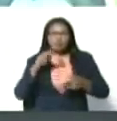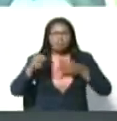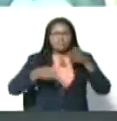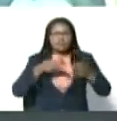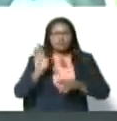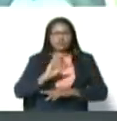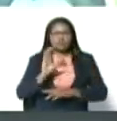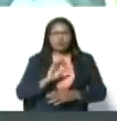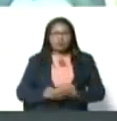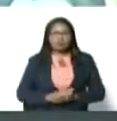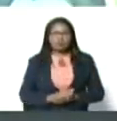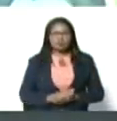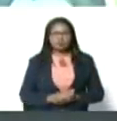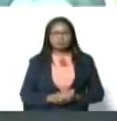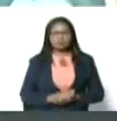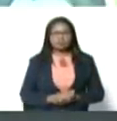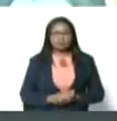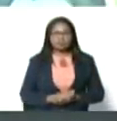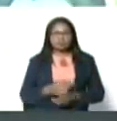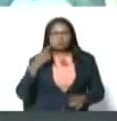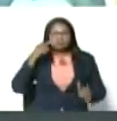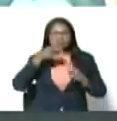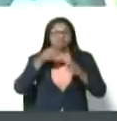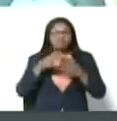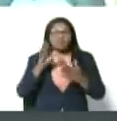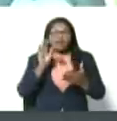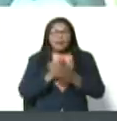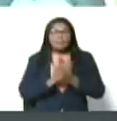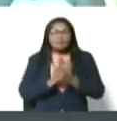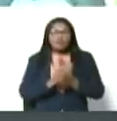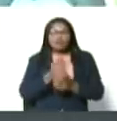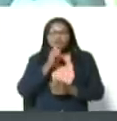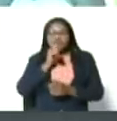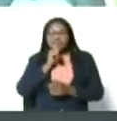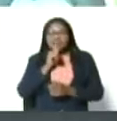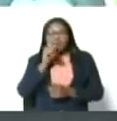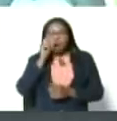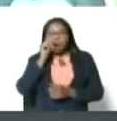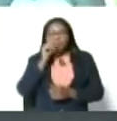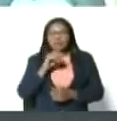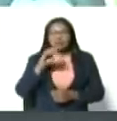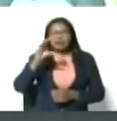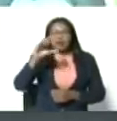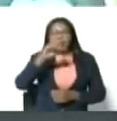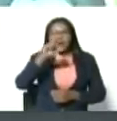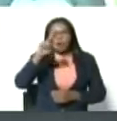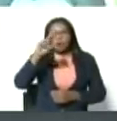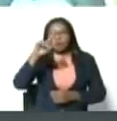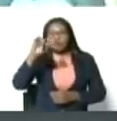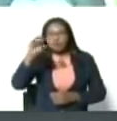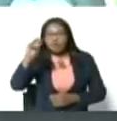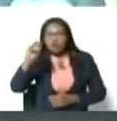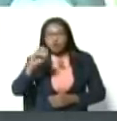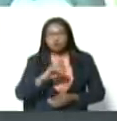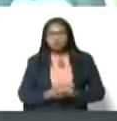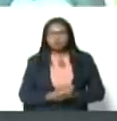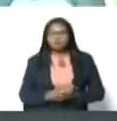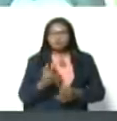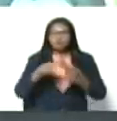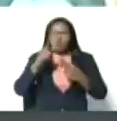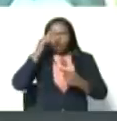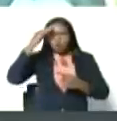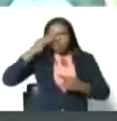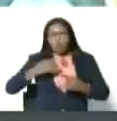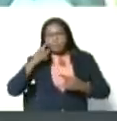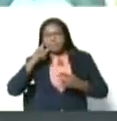la estación Bellomonte. Allá está el compañero Claudio Faría, trabajador del metro también, el general Raúl Montiel